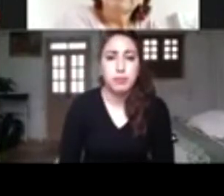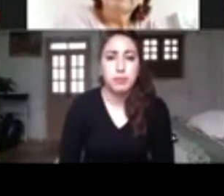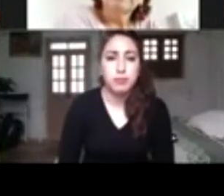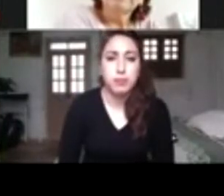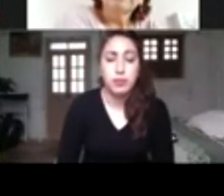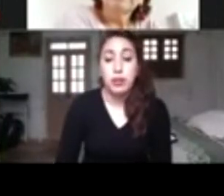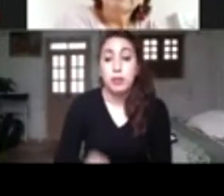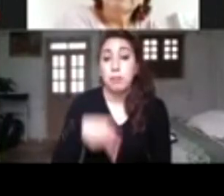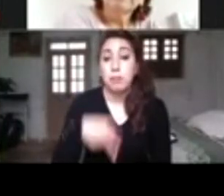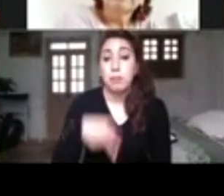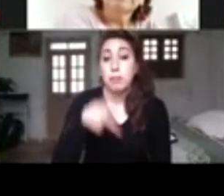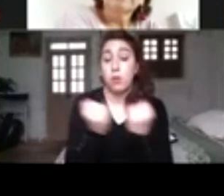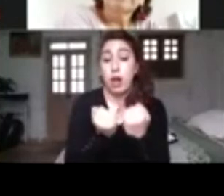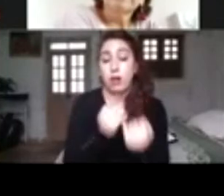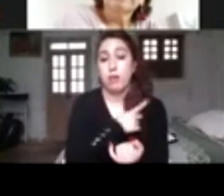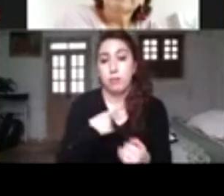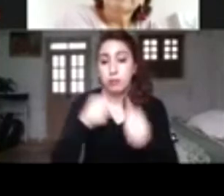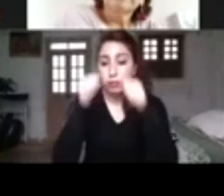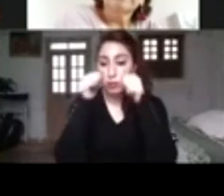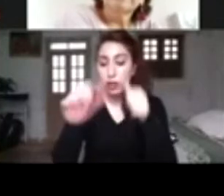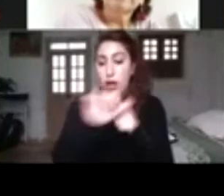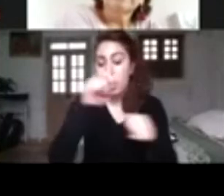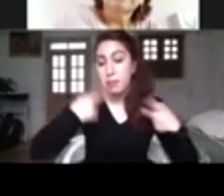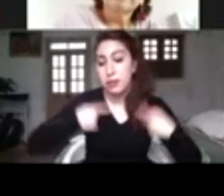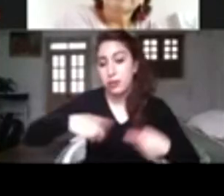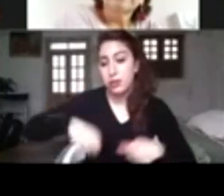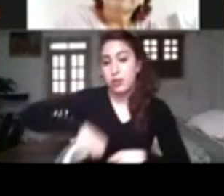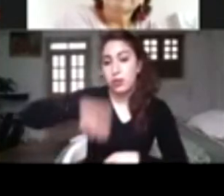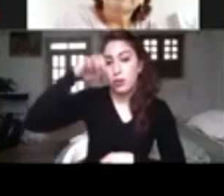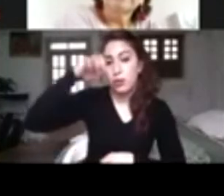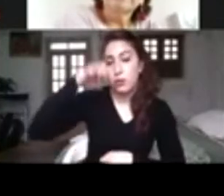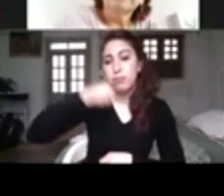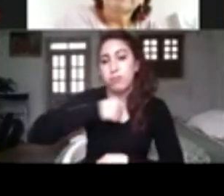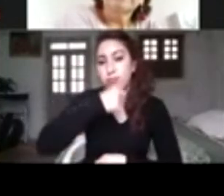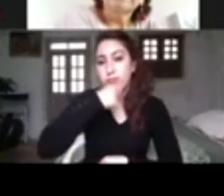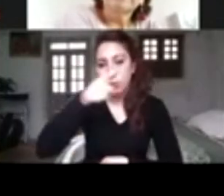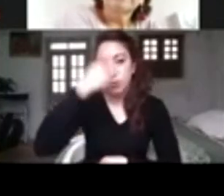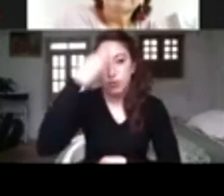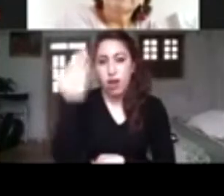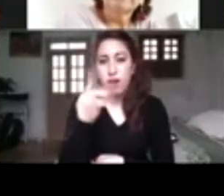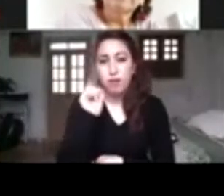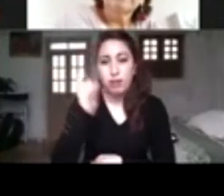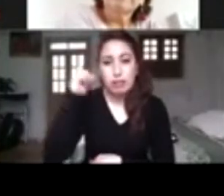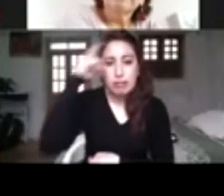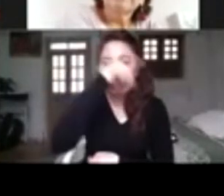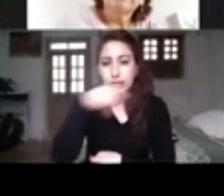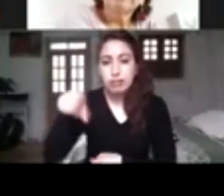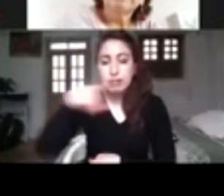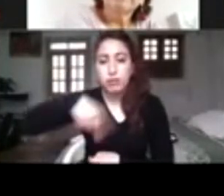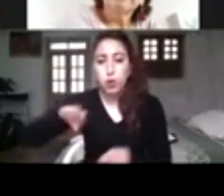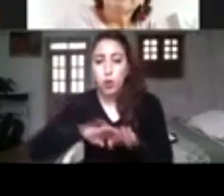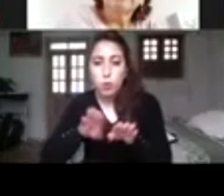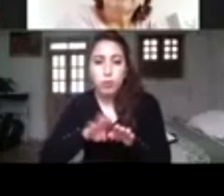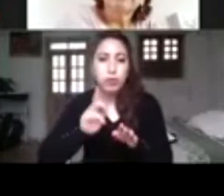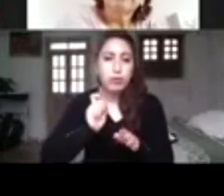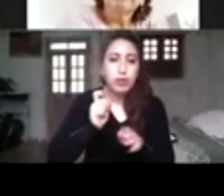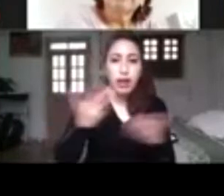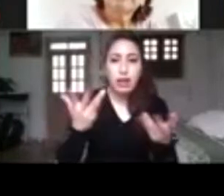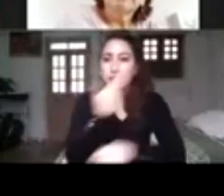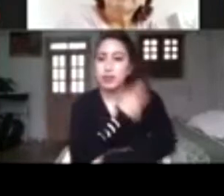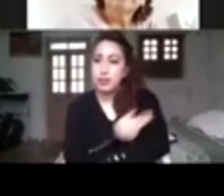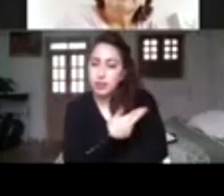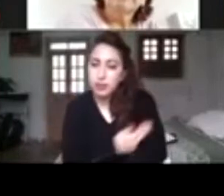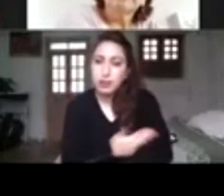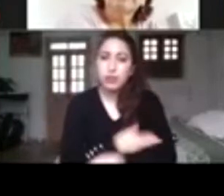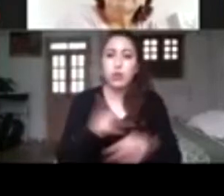las mayores barreras pues, de acceso y ejercicio de estos derechos, no solamente por el acceso